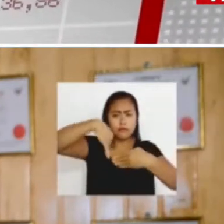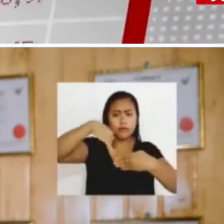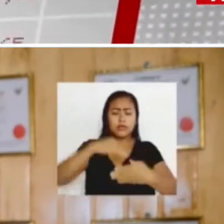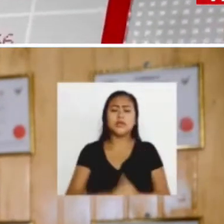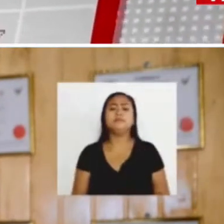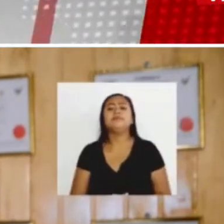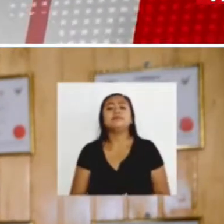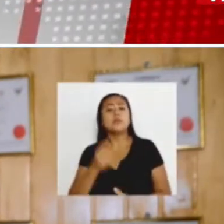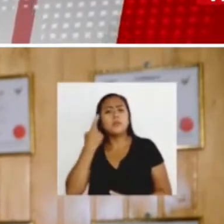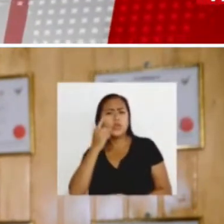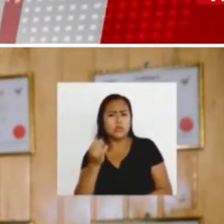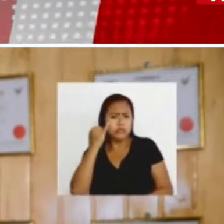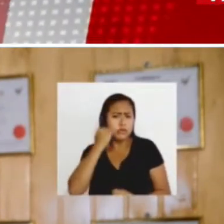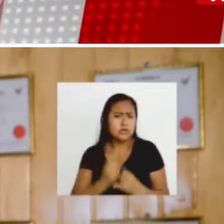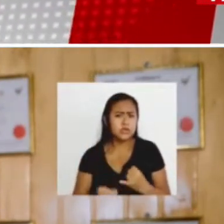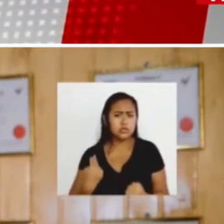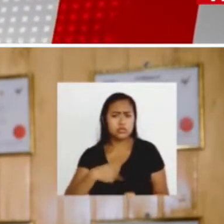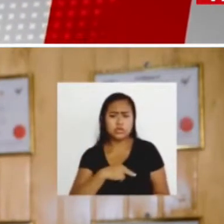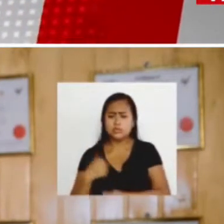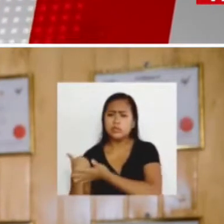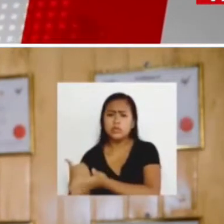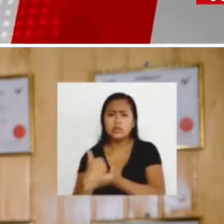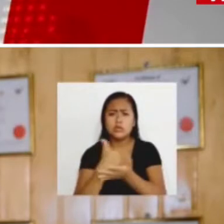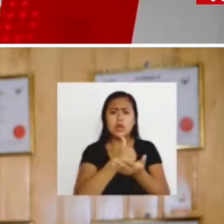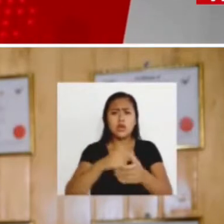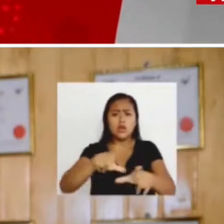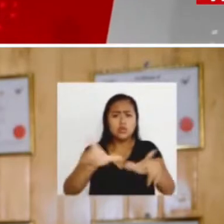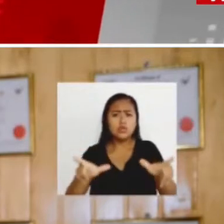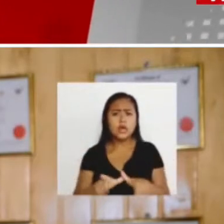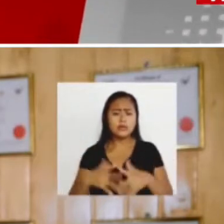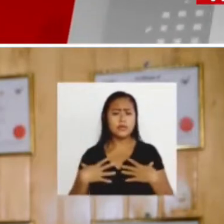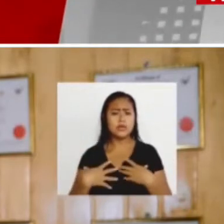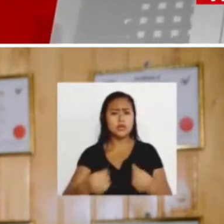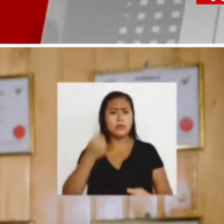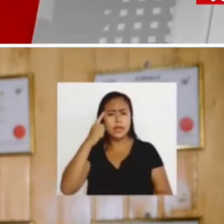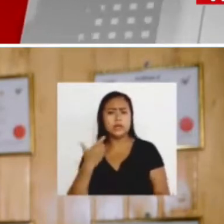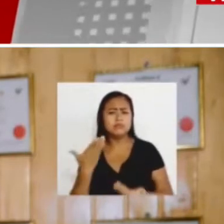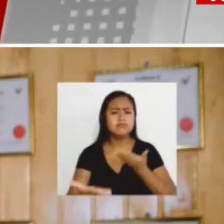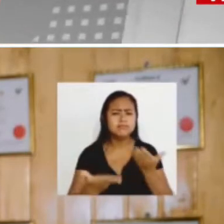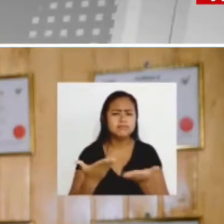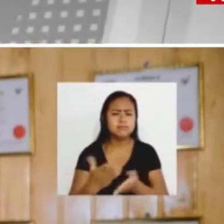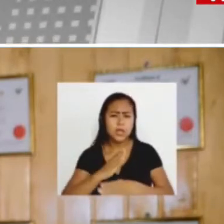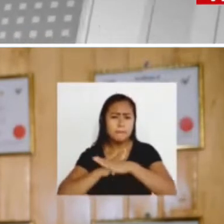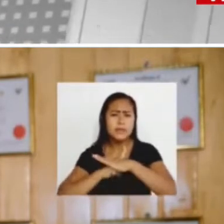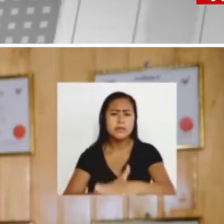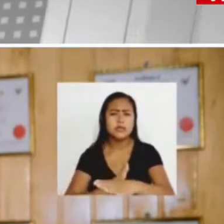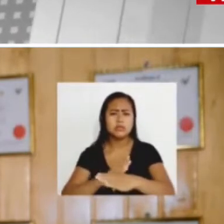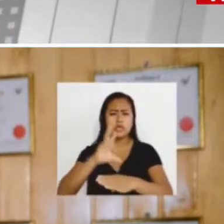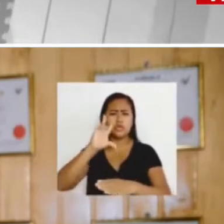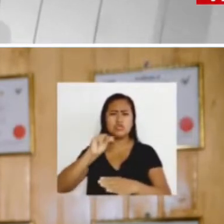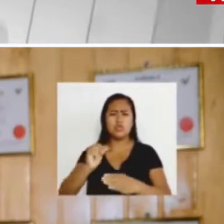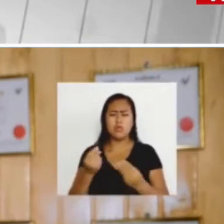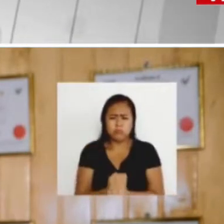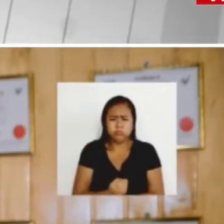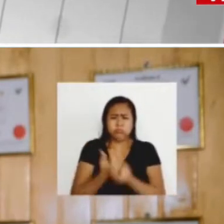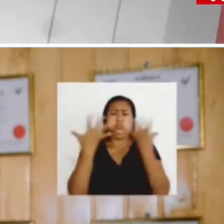preocupar primero por la vida, segundo por la vida y tercero por la vida. Dentro de ese de los